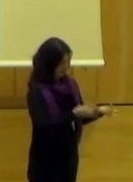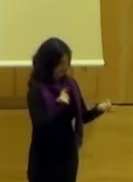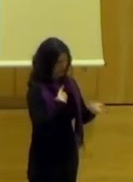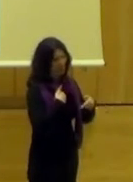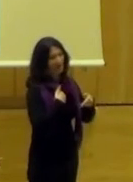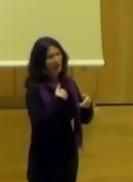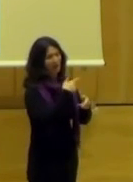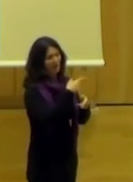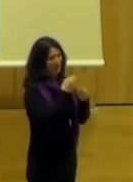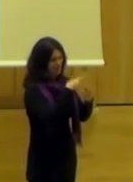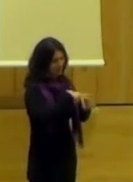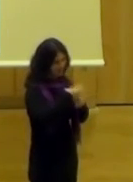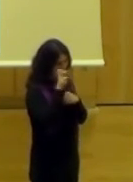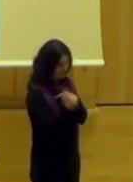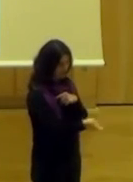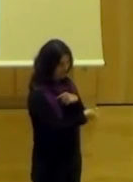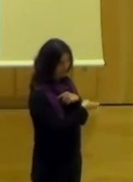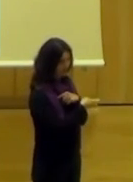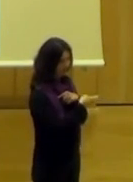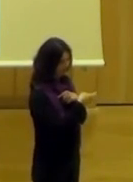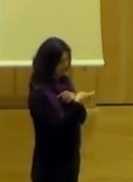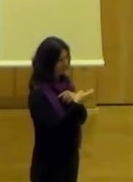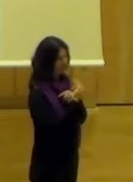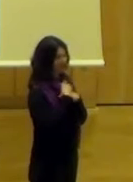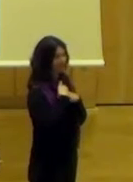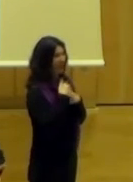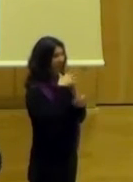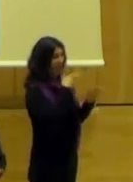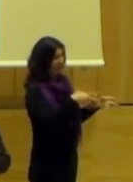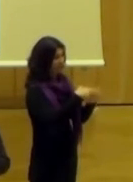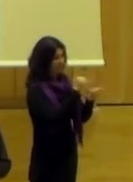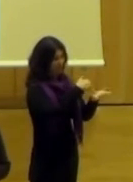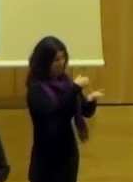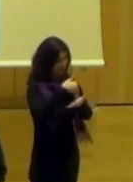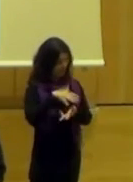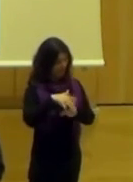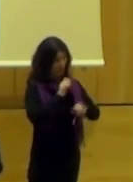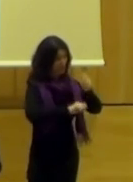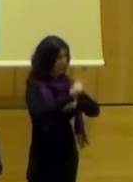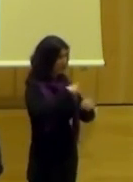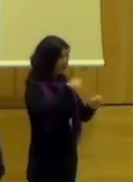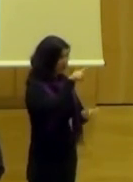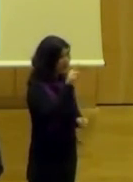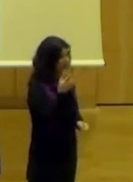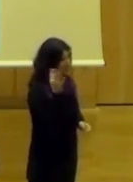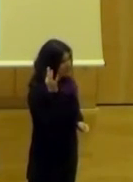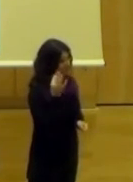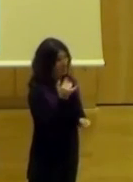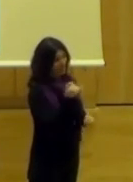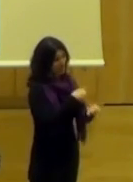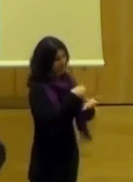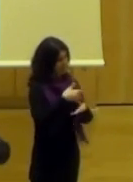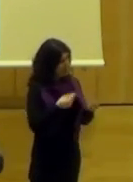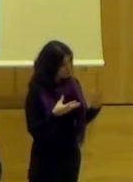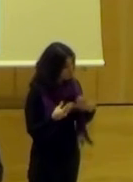hace falta. Ahora mismo el asociacionismo está bastante débil, en muchos casos las asociaciones de mujeres se